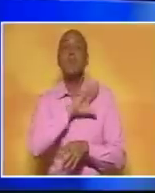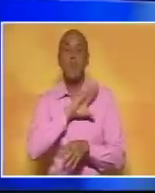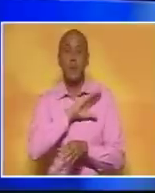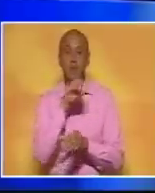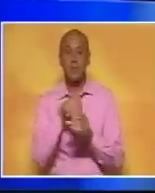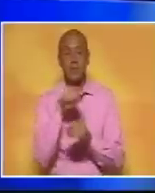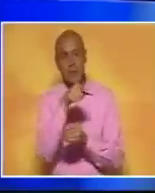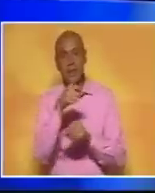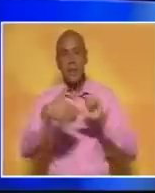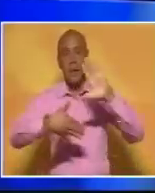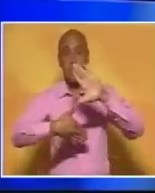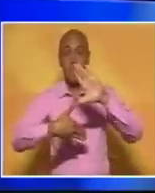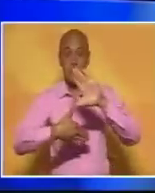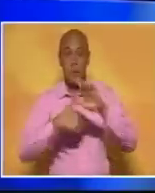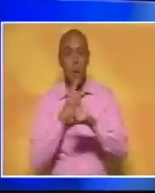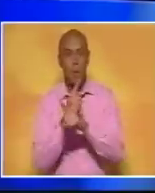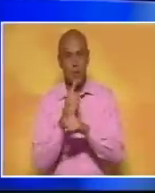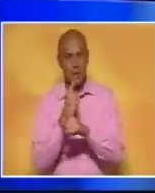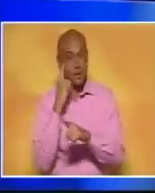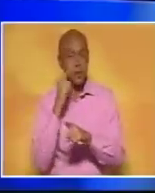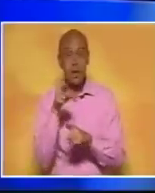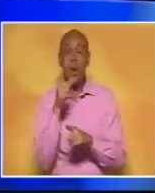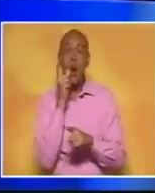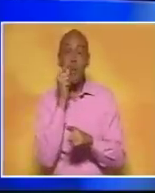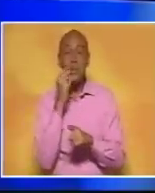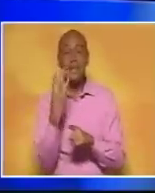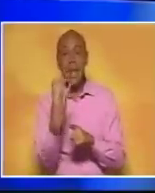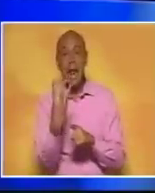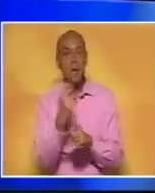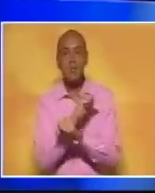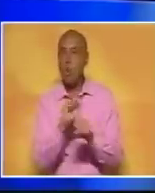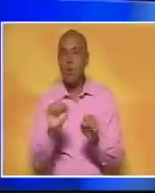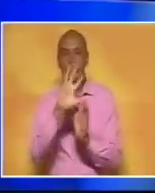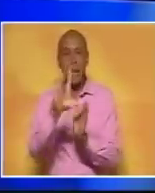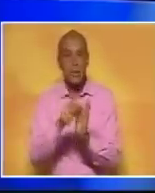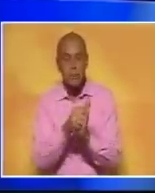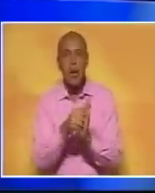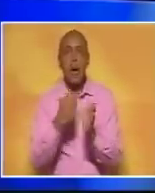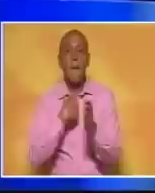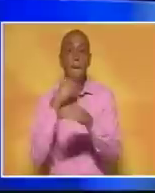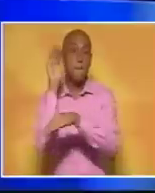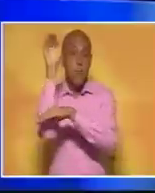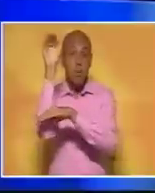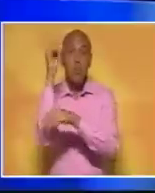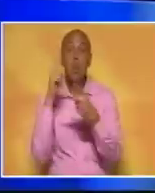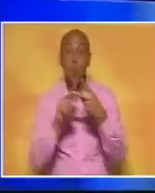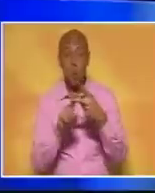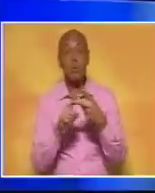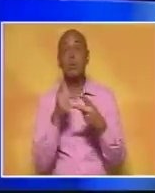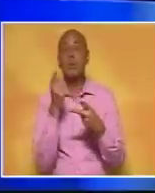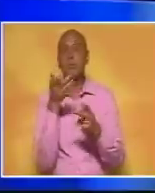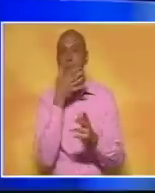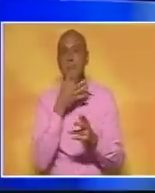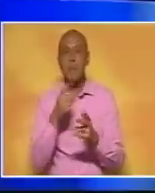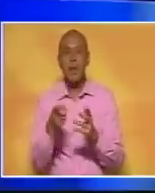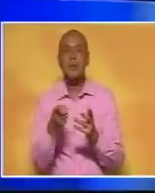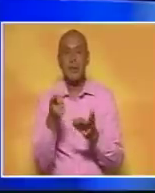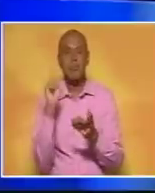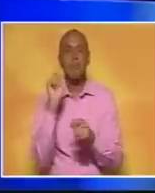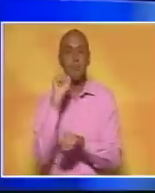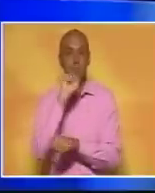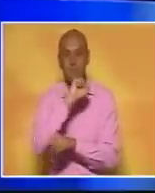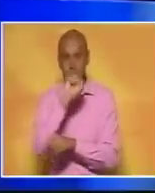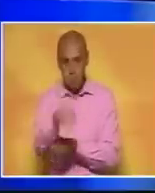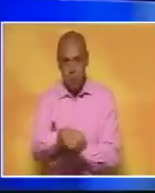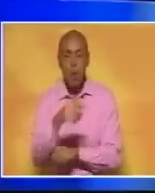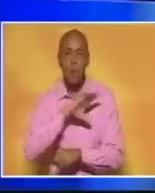Liga Americana. Gleyber Torres, con 3 inatrapables, entre ellos un jonrón, comandó el triunfo de los Mulos del Bronx que barrieron a Mellizos de Minnesota